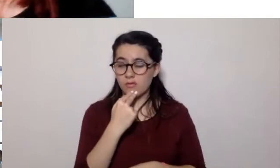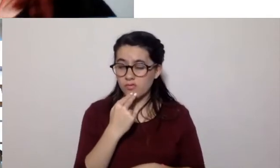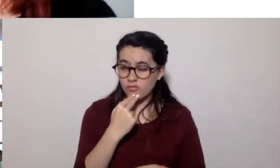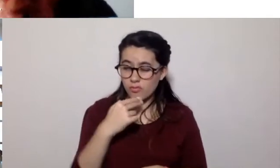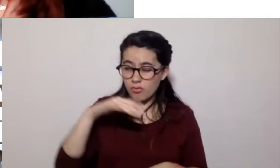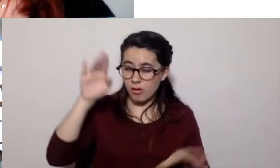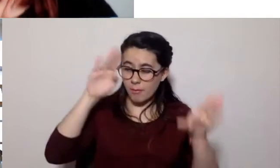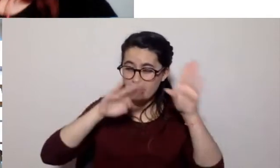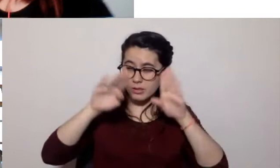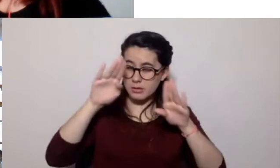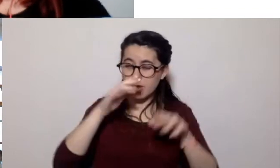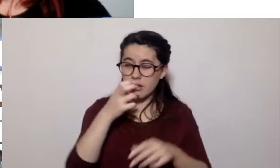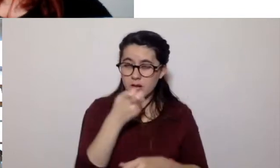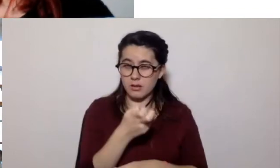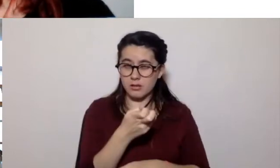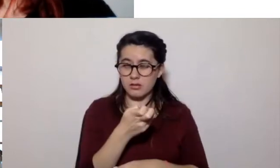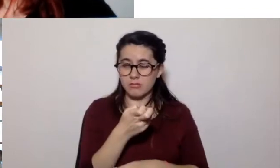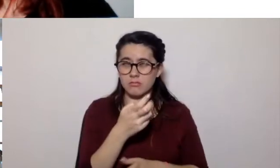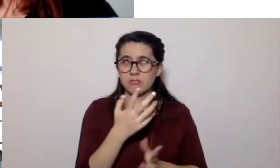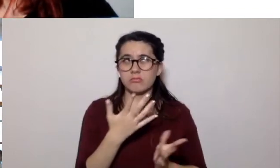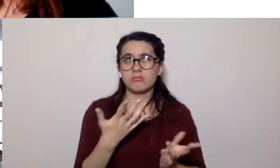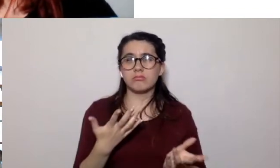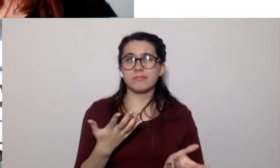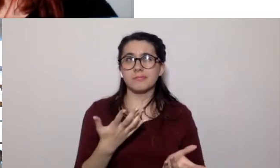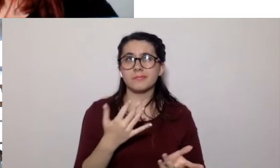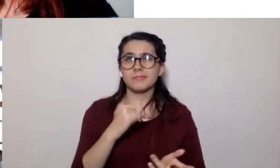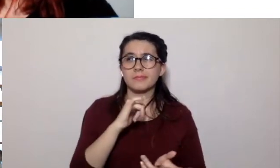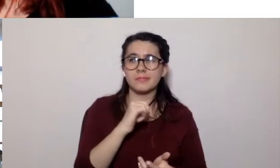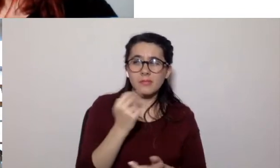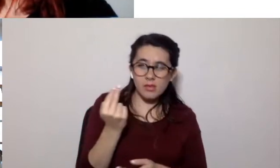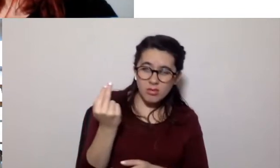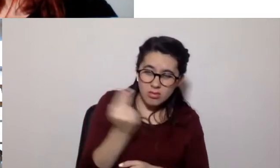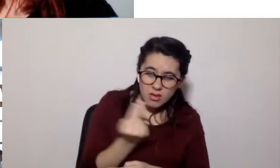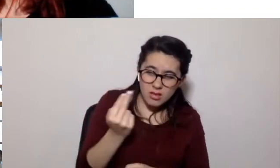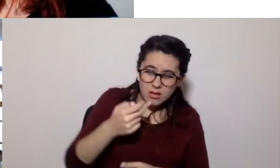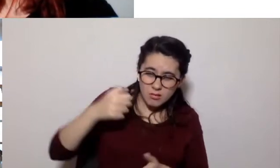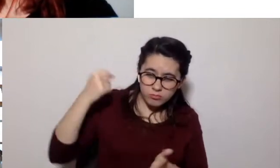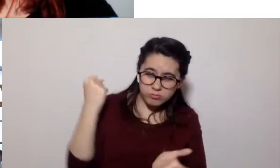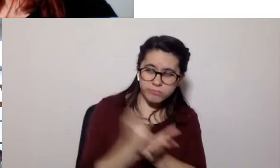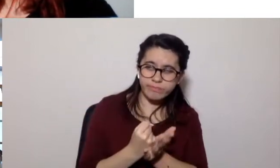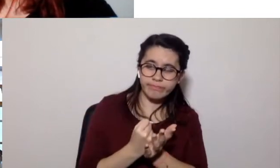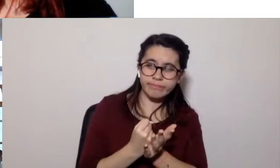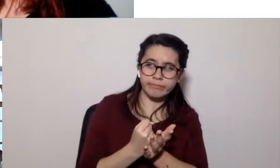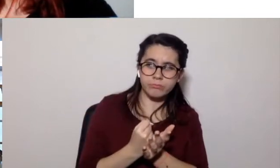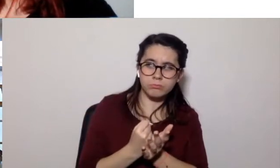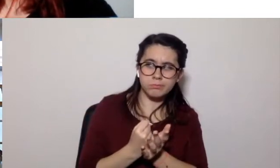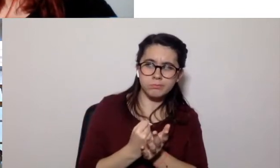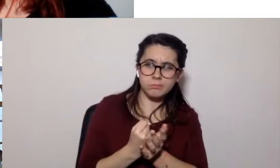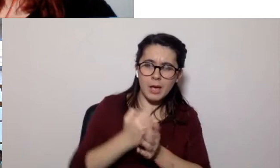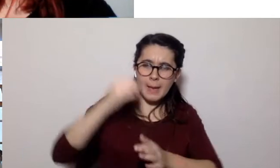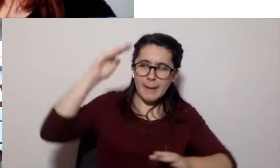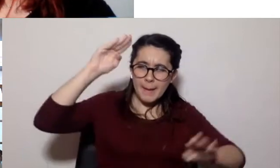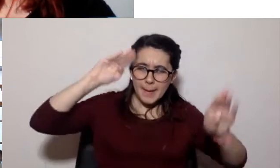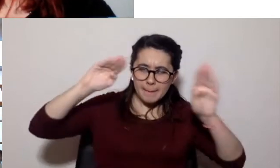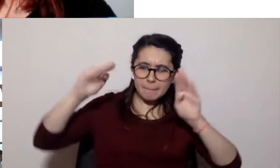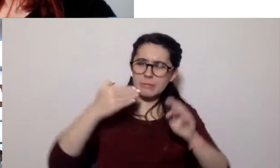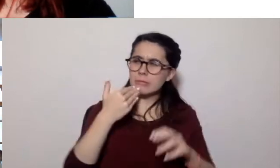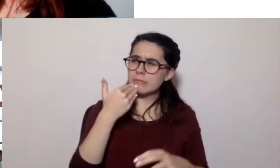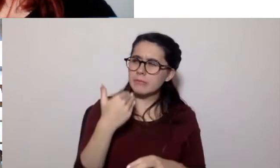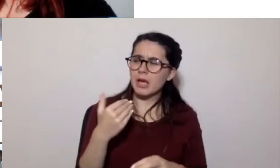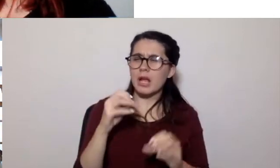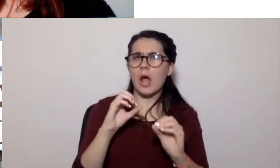¿Me inspira? ¿Lo necesito? ¿Es un pensamiento amable o es un pensamiento